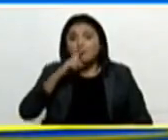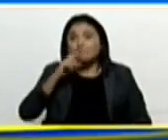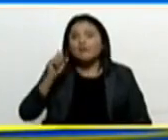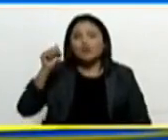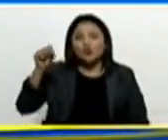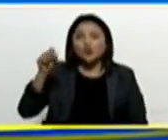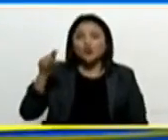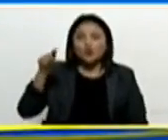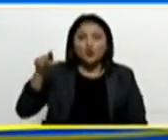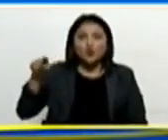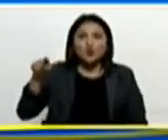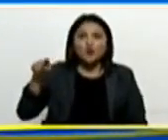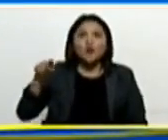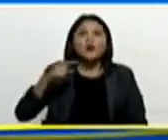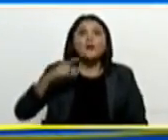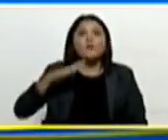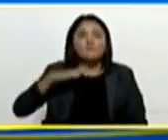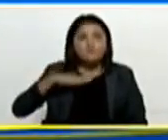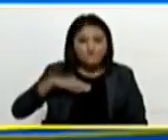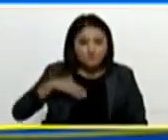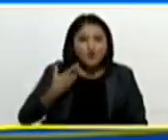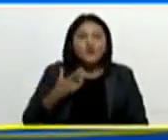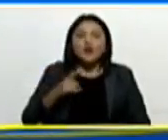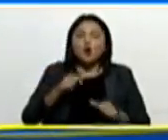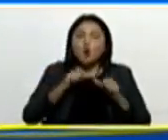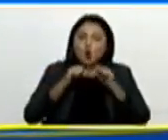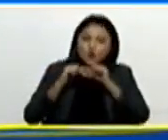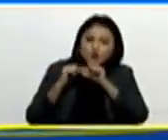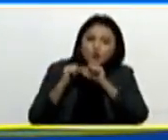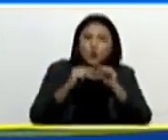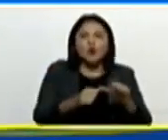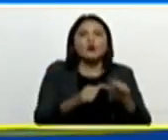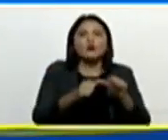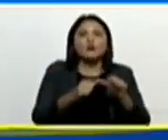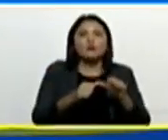Maduro, pueda venir